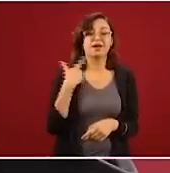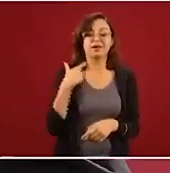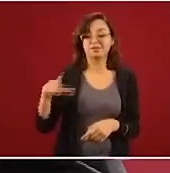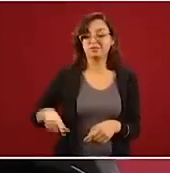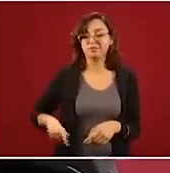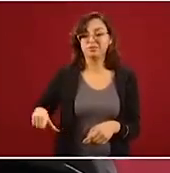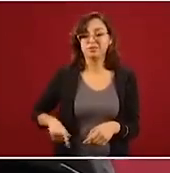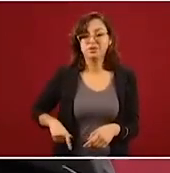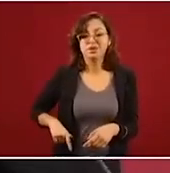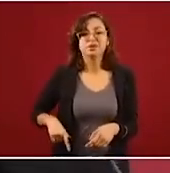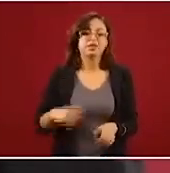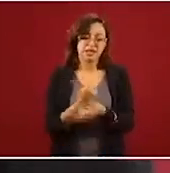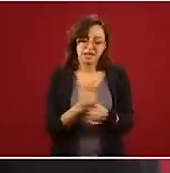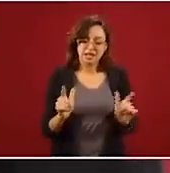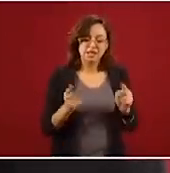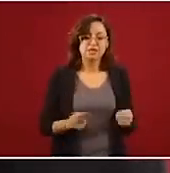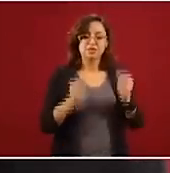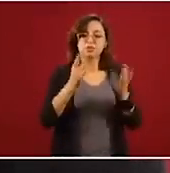en los bueyes del compadre.